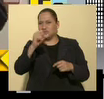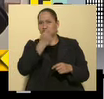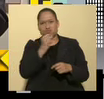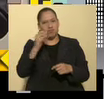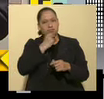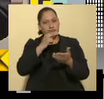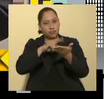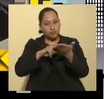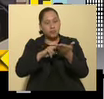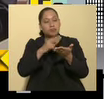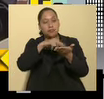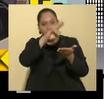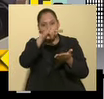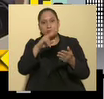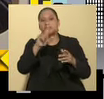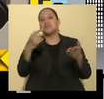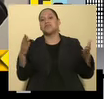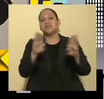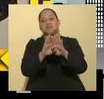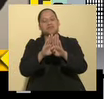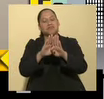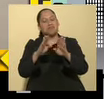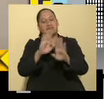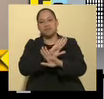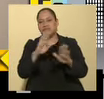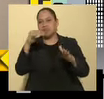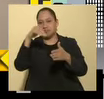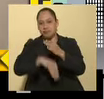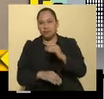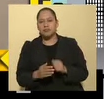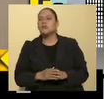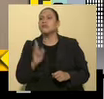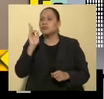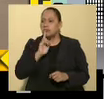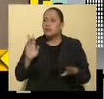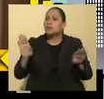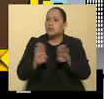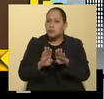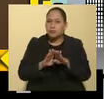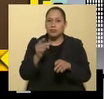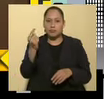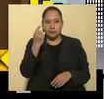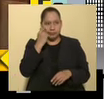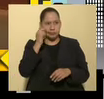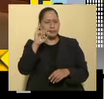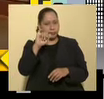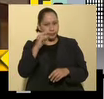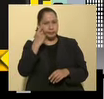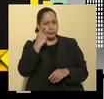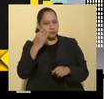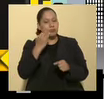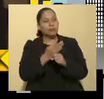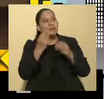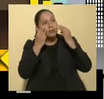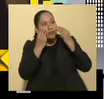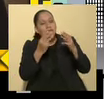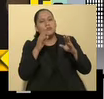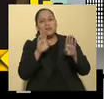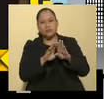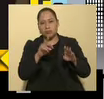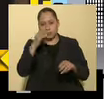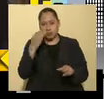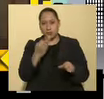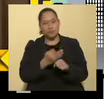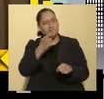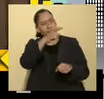sus puertas. No me diga. ¿Podemos ver alguna de la muestra, maestro? Efectivamente, y algo que bueno, sí habríamos que ver como en